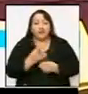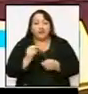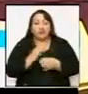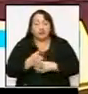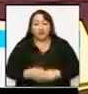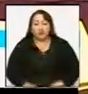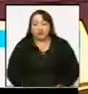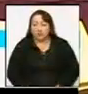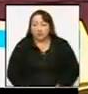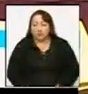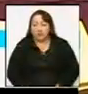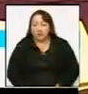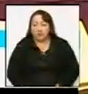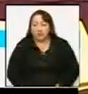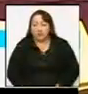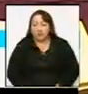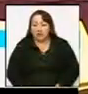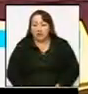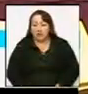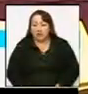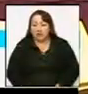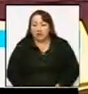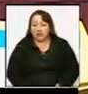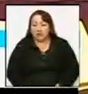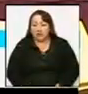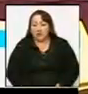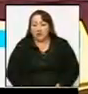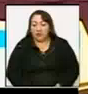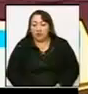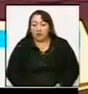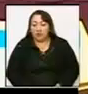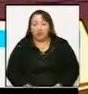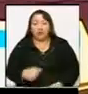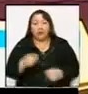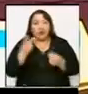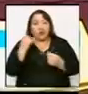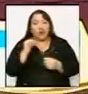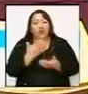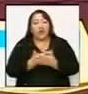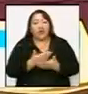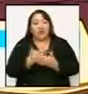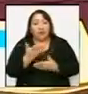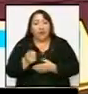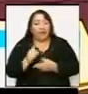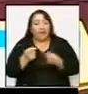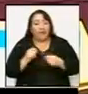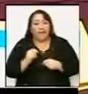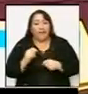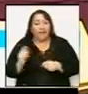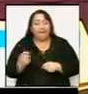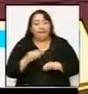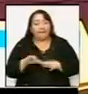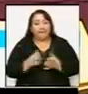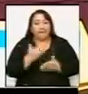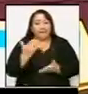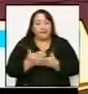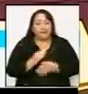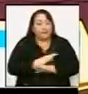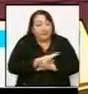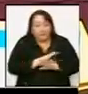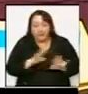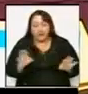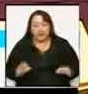crítica va ahí en el sentido de cuál es el espíritu de la propuesta. No se trata ni de generar nueva